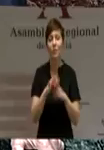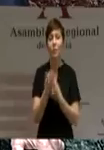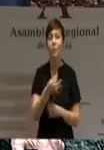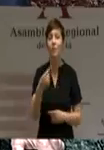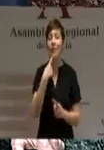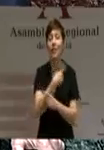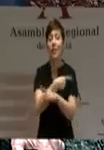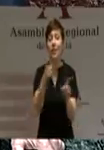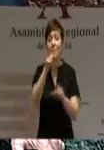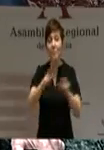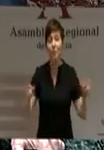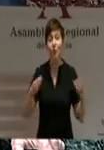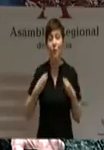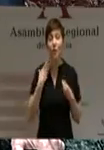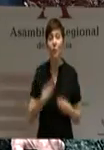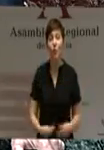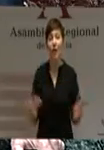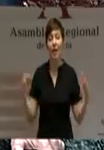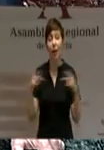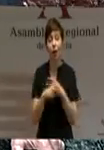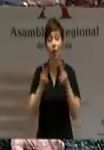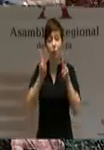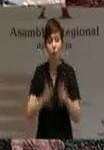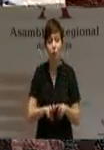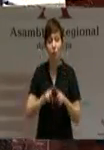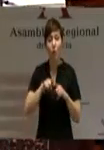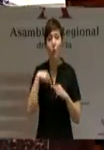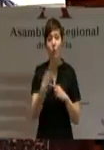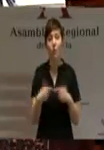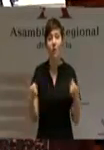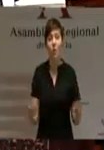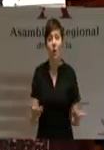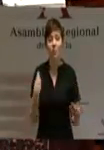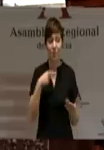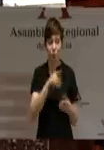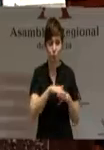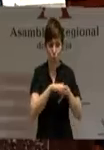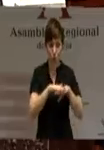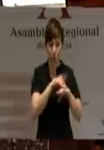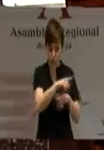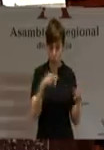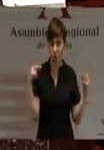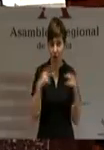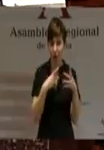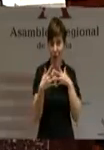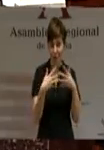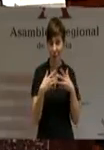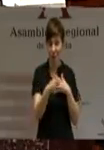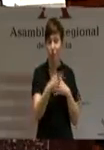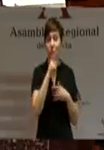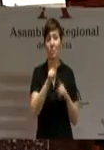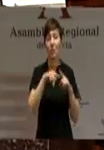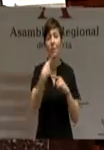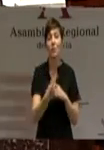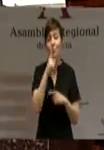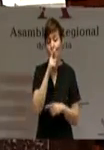va a suponer el nuevo recorte anunciado al que nos ha conducido su mal gobierno y que será quizá el elemento determinante de su escaso